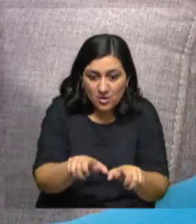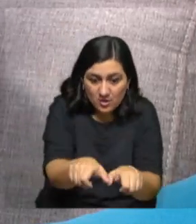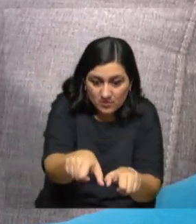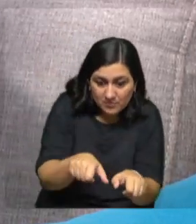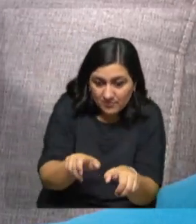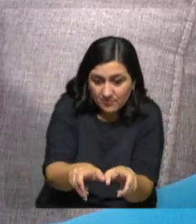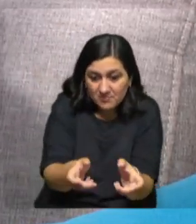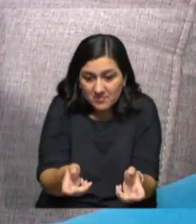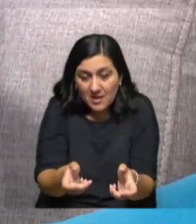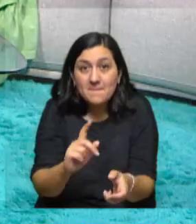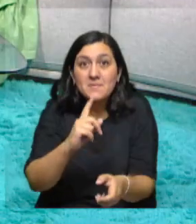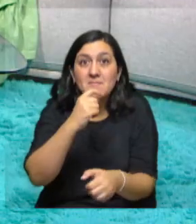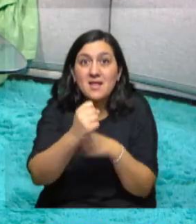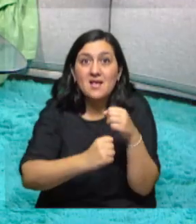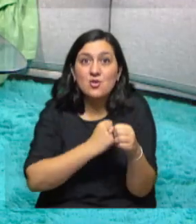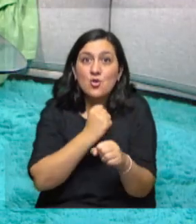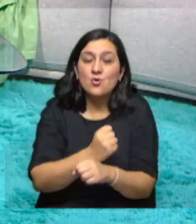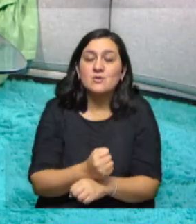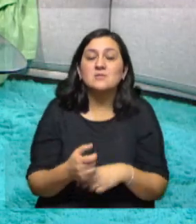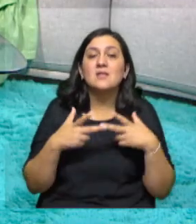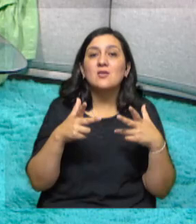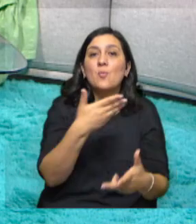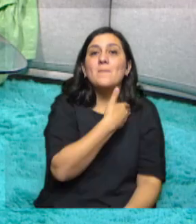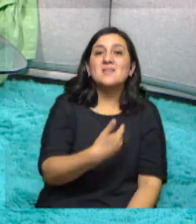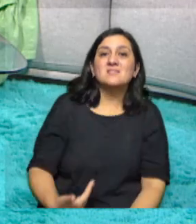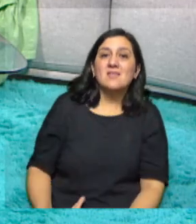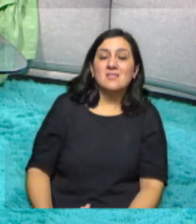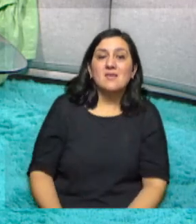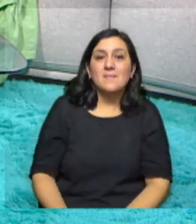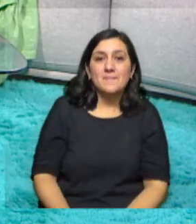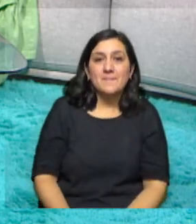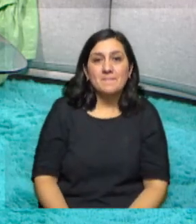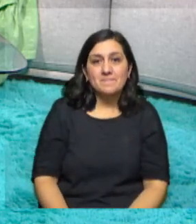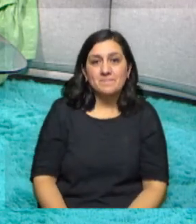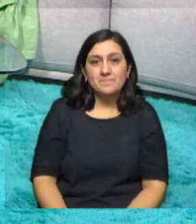año. Wow. ¡Qué lindo! Si te digo presidente.